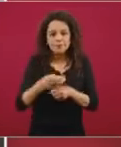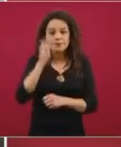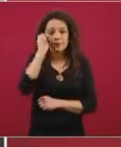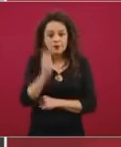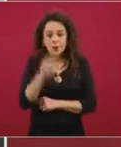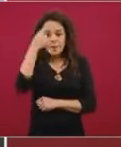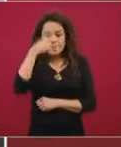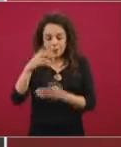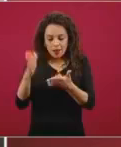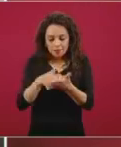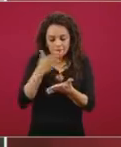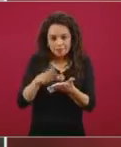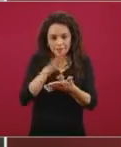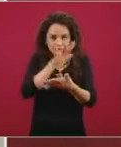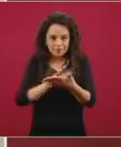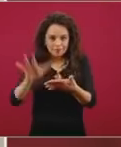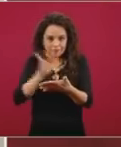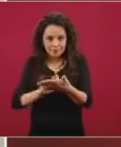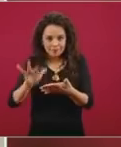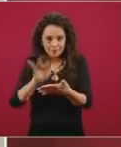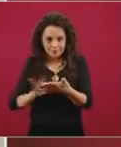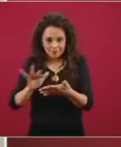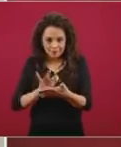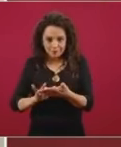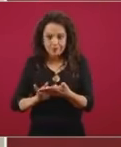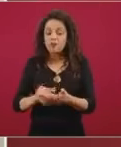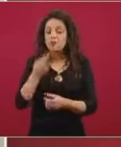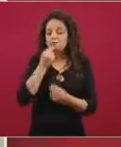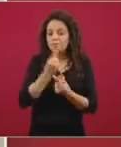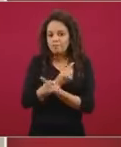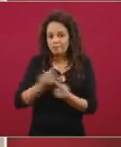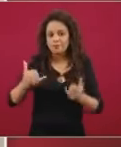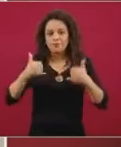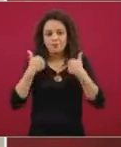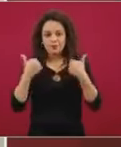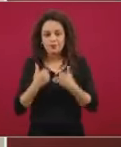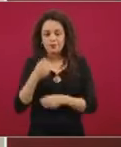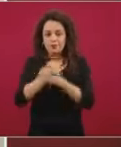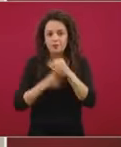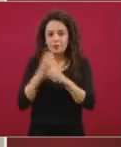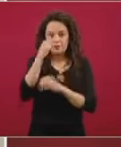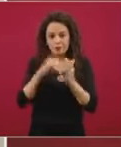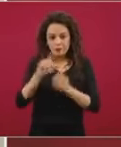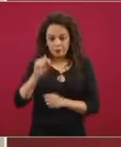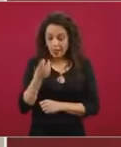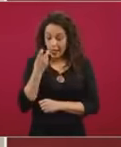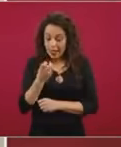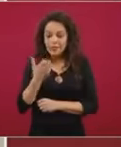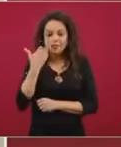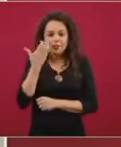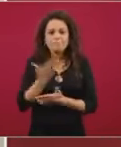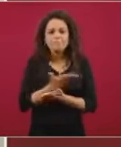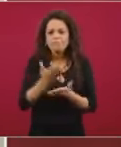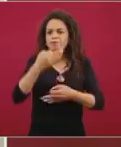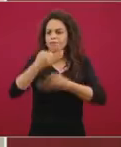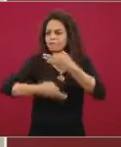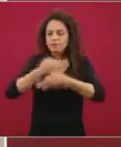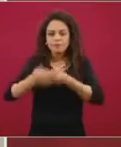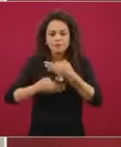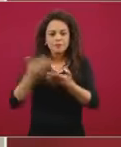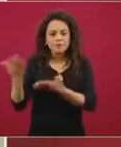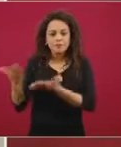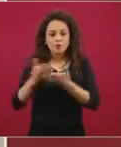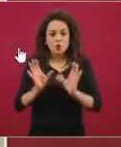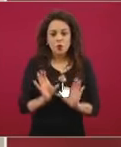Infantil y Juvenil 2020. En este evento virtual especial queremos celebrarte a ti, a todas y todos los que conforman esta